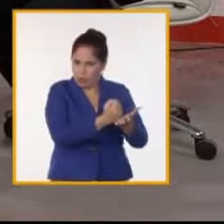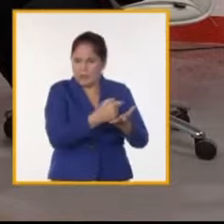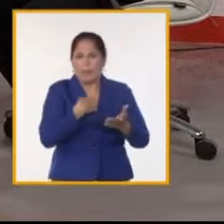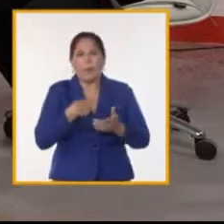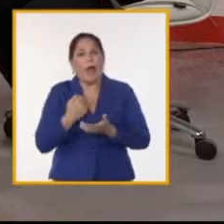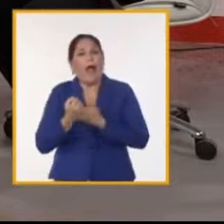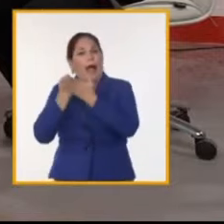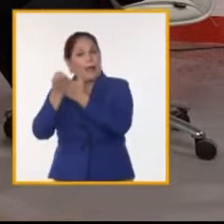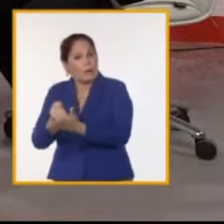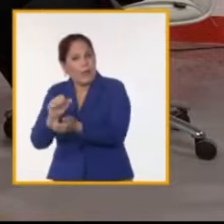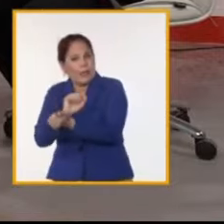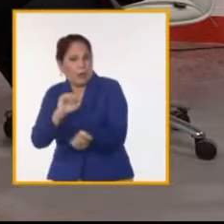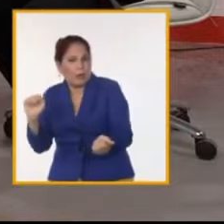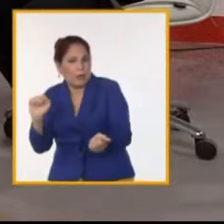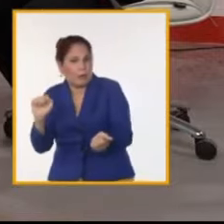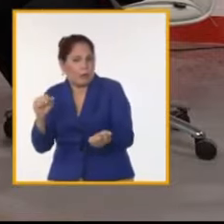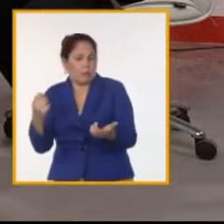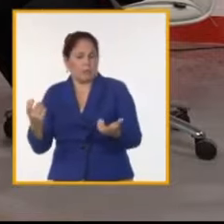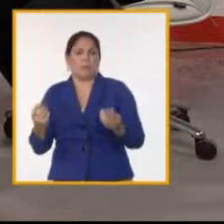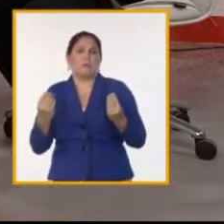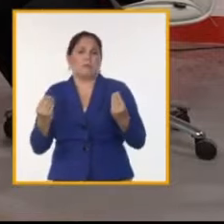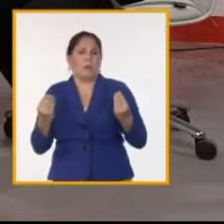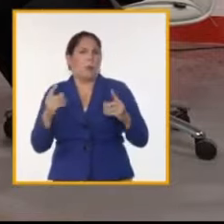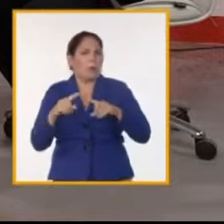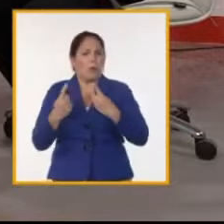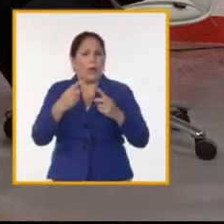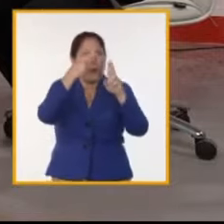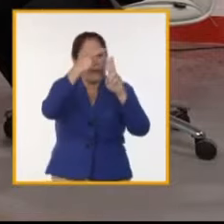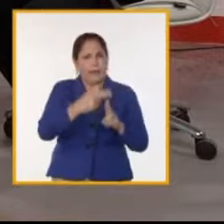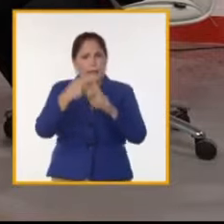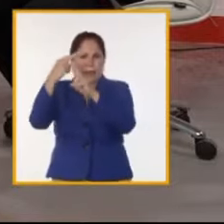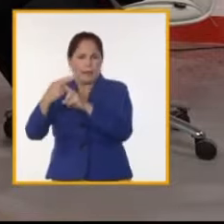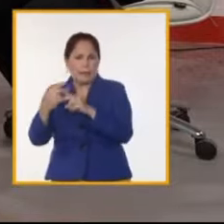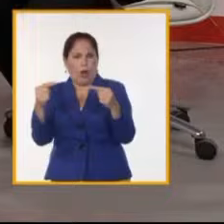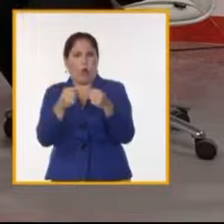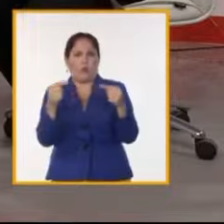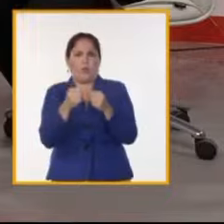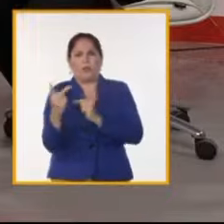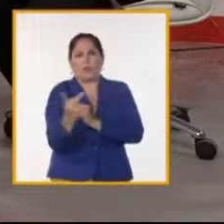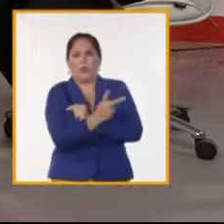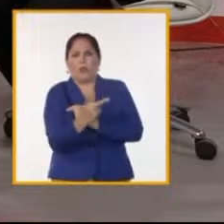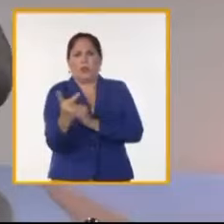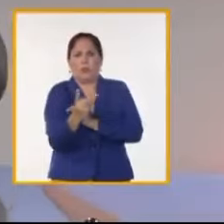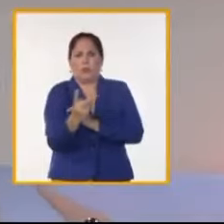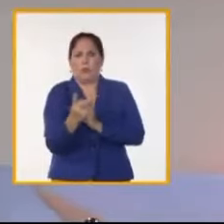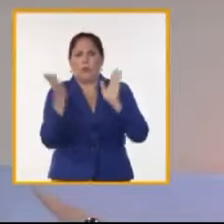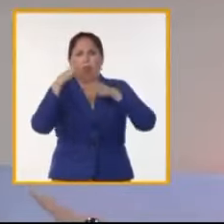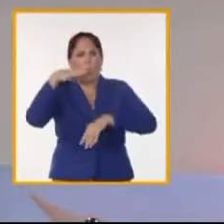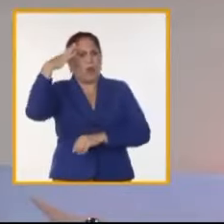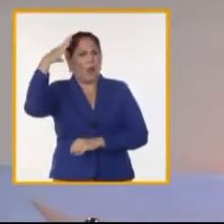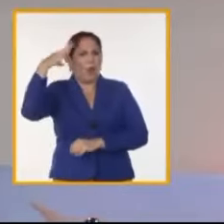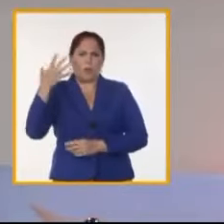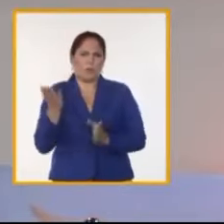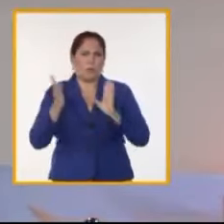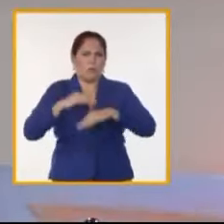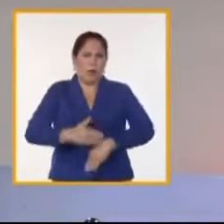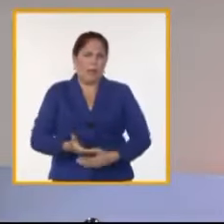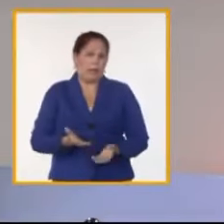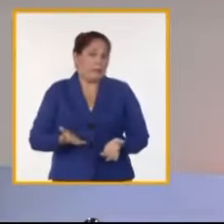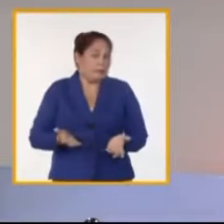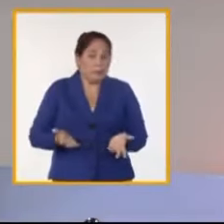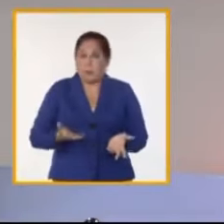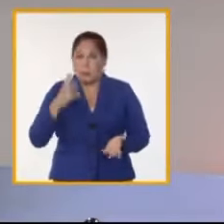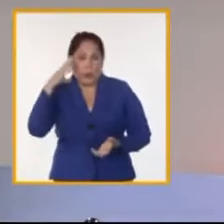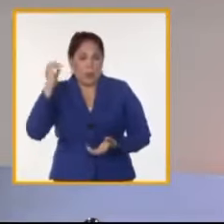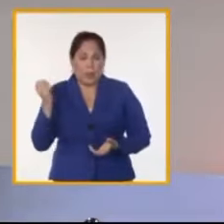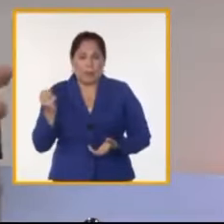que aclarar algo es decir estas contradicciones esta esta falta de lógica este descaro quizás